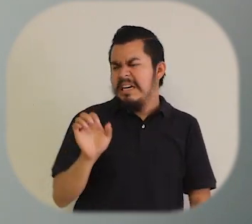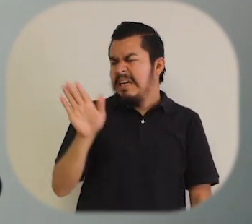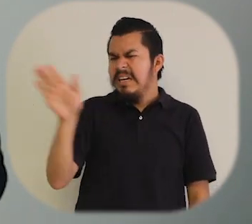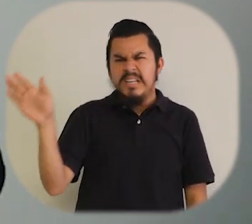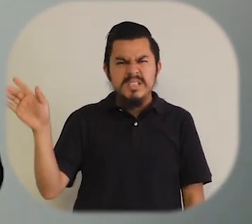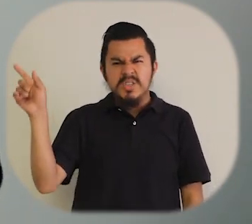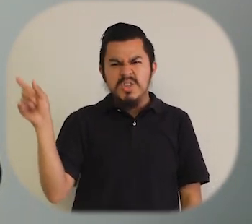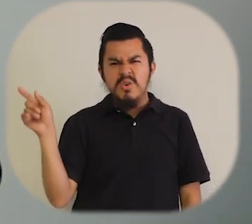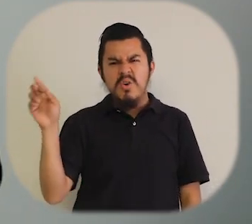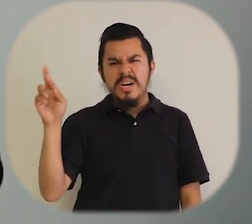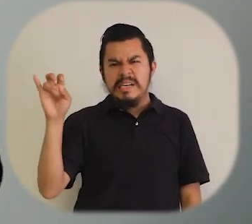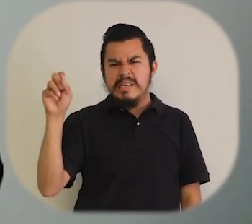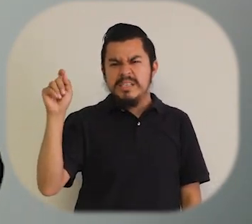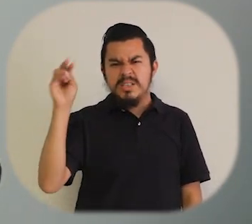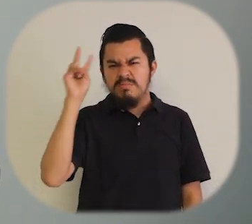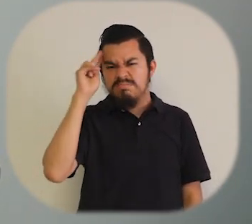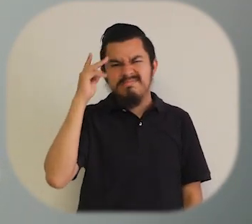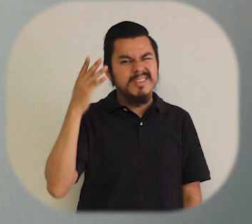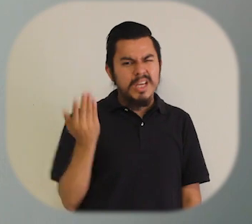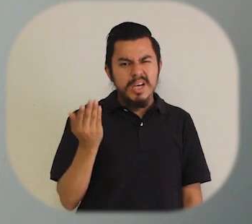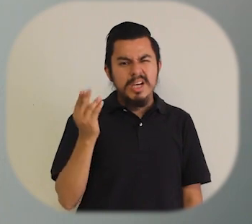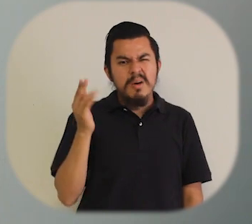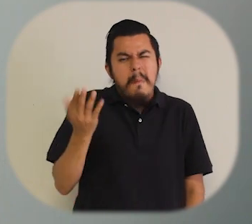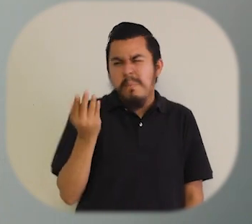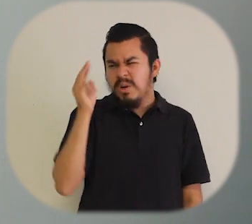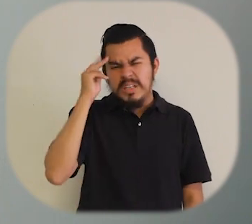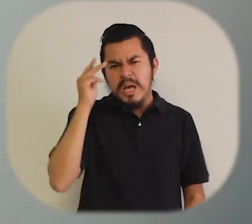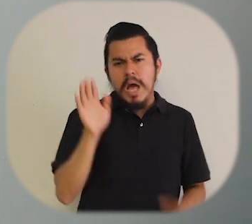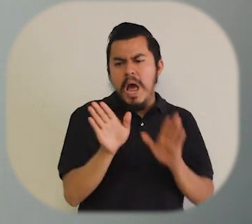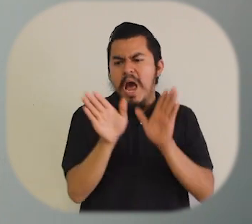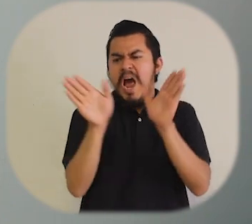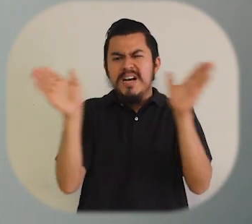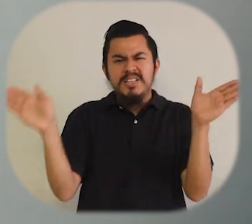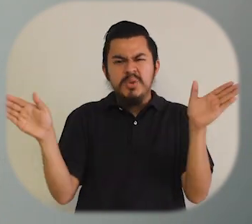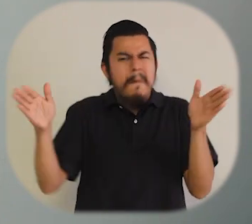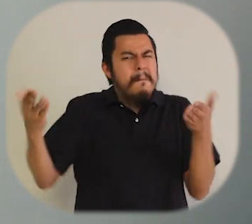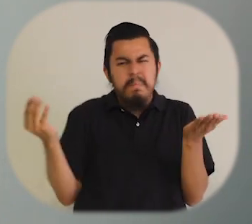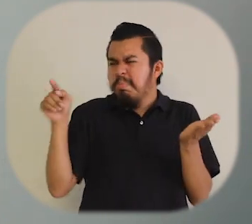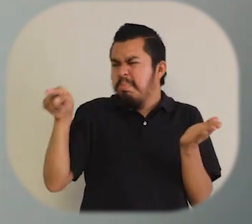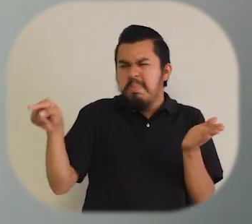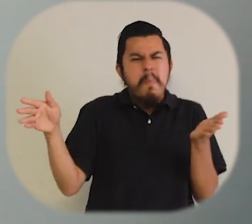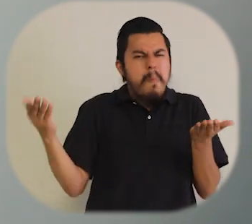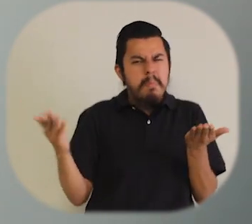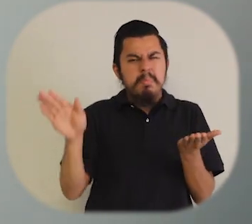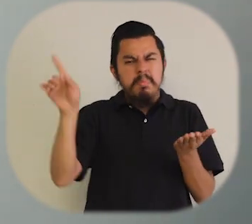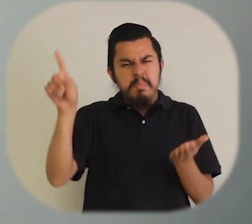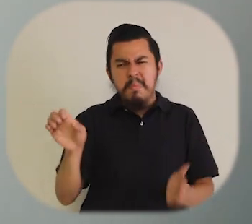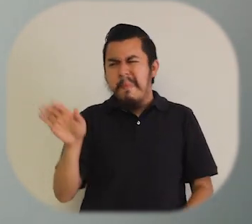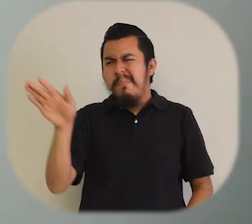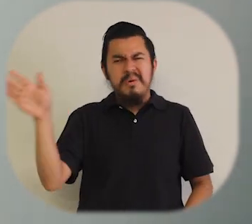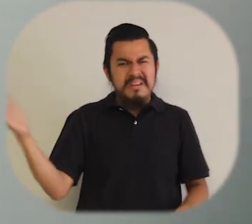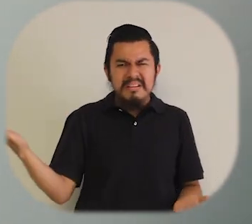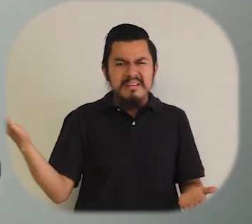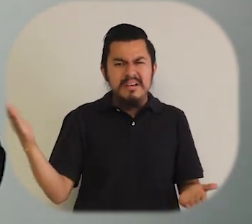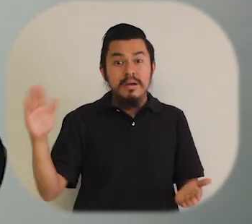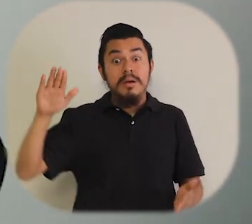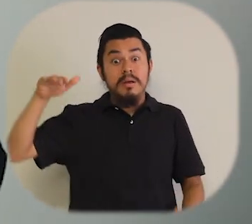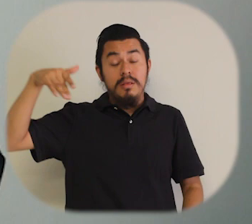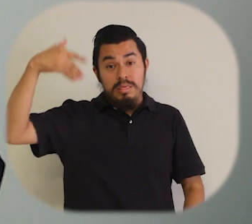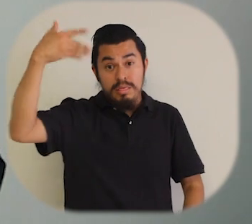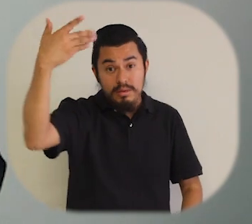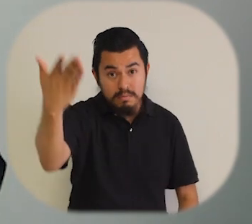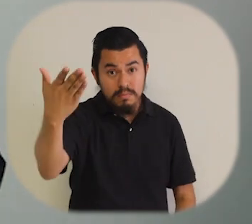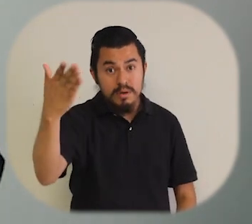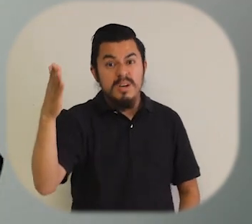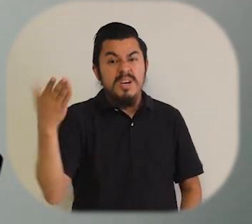¿Por qué Jesús es el Cristo? Y después de esto, ¿qué significa en general o en total que Jesús es el